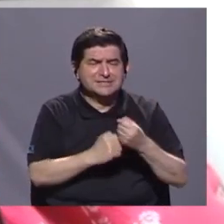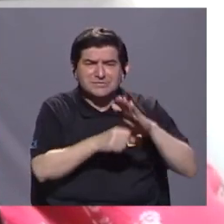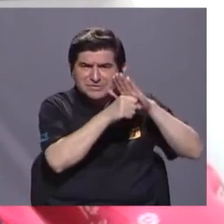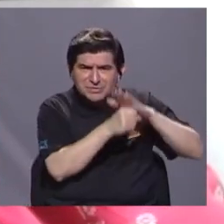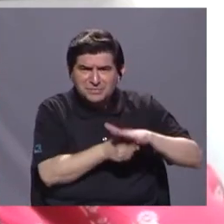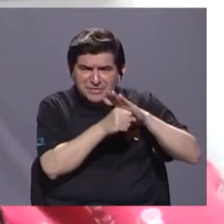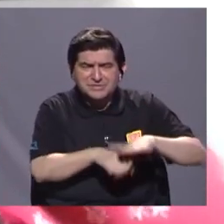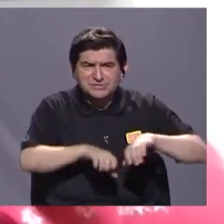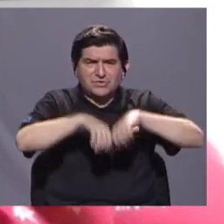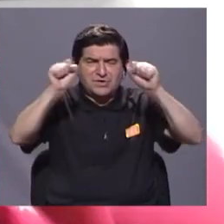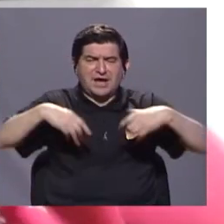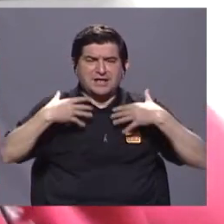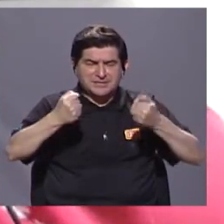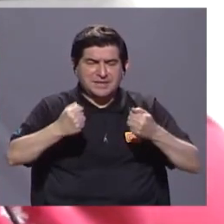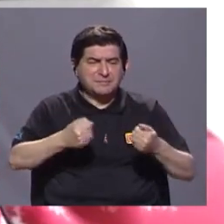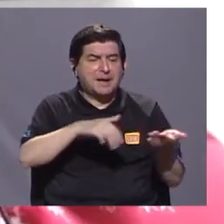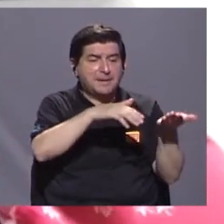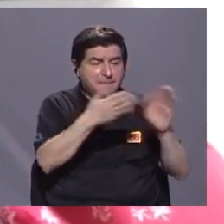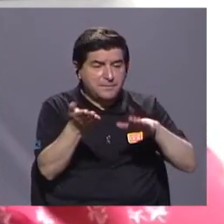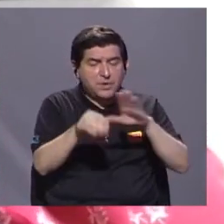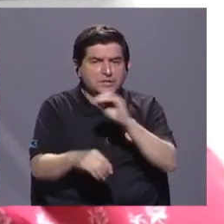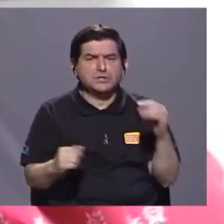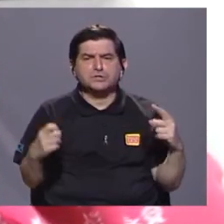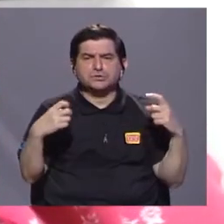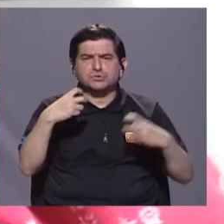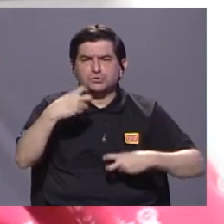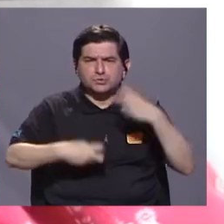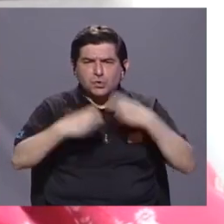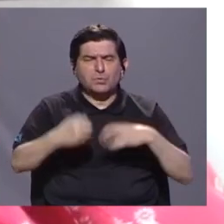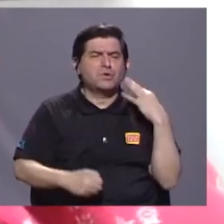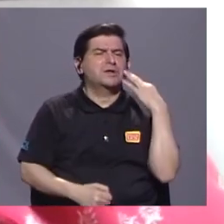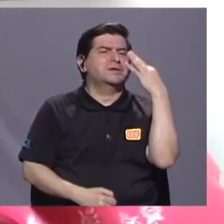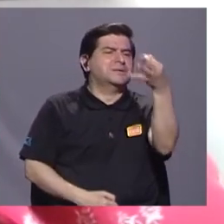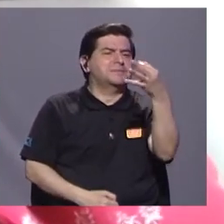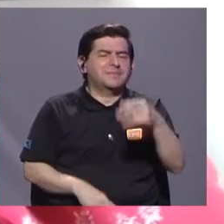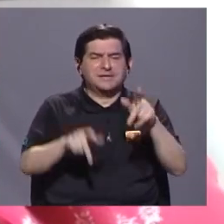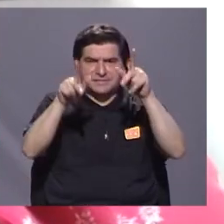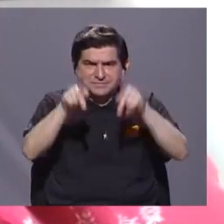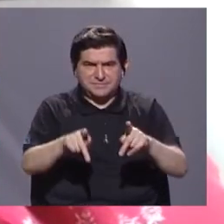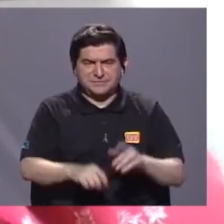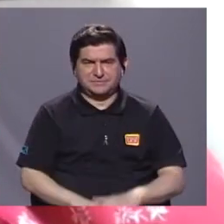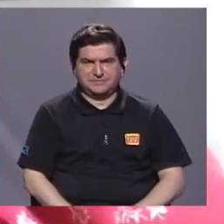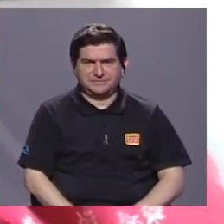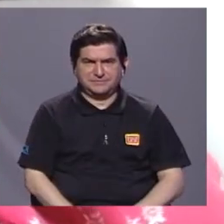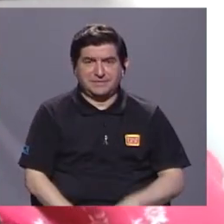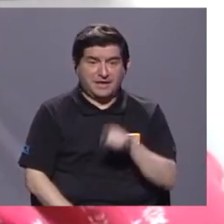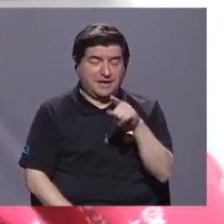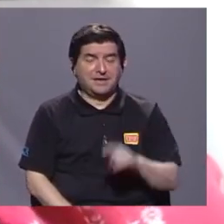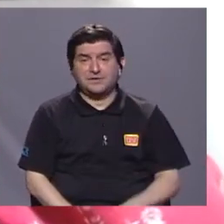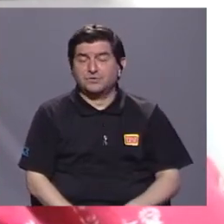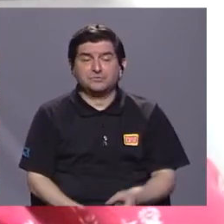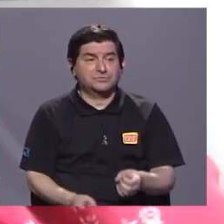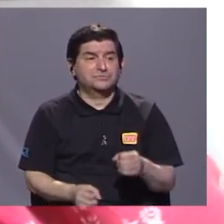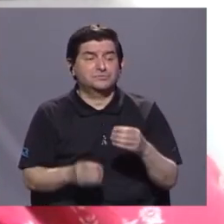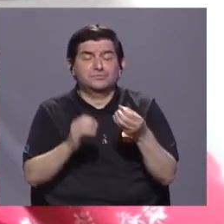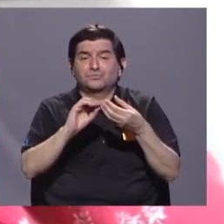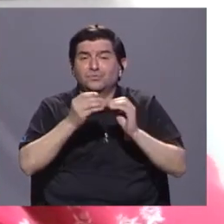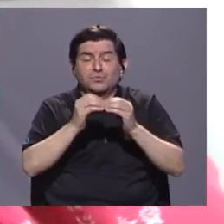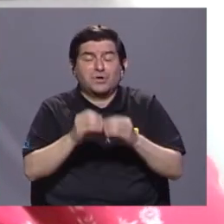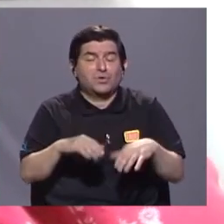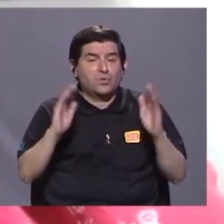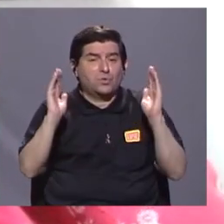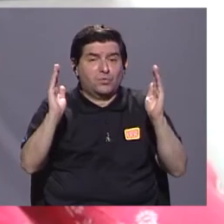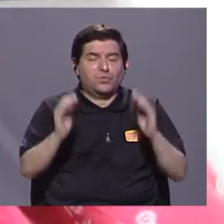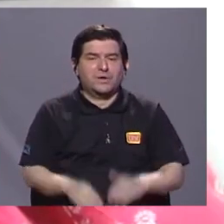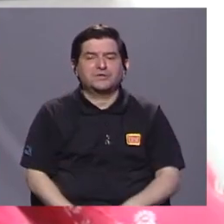salud de la muerte y de las complicaciones a largo plazo de las personas pues son incontables y por eso la vacuna